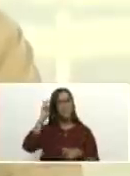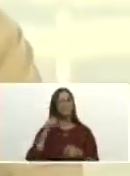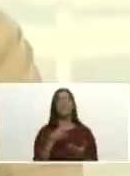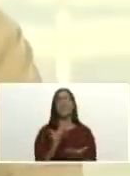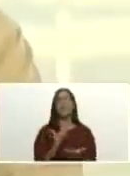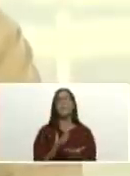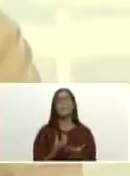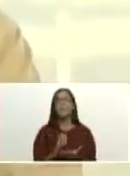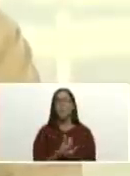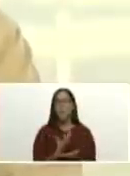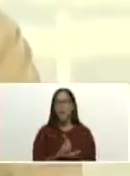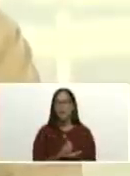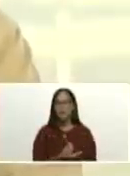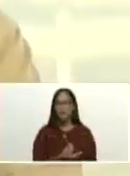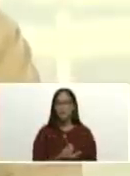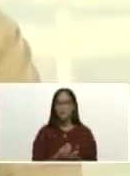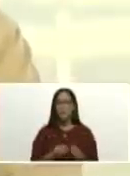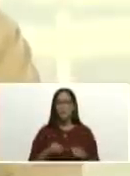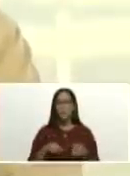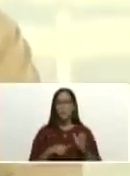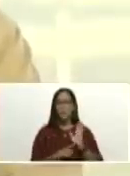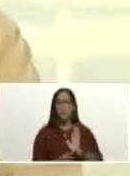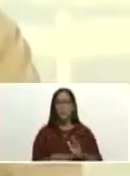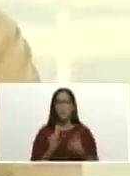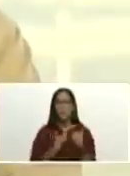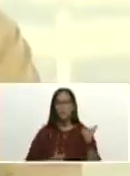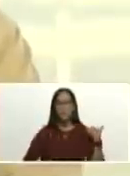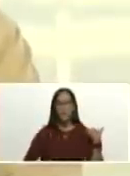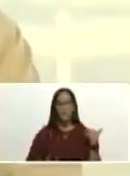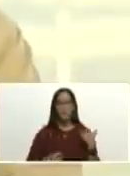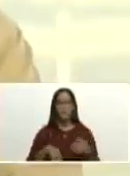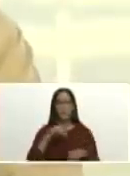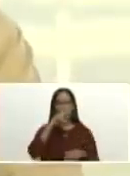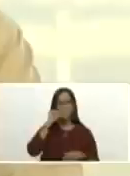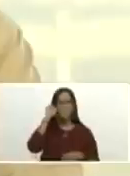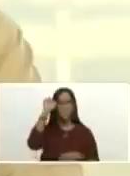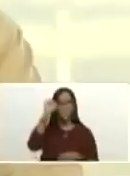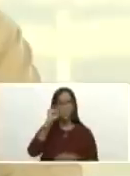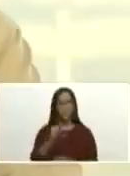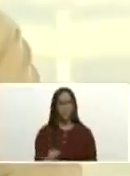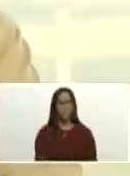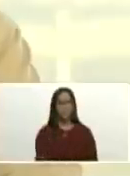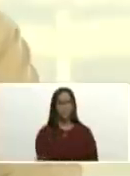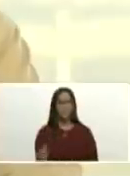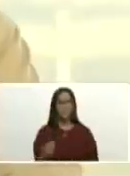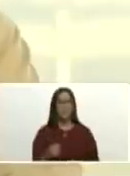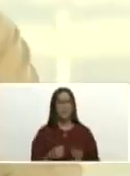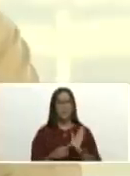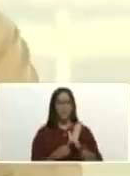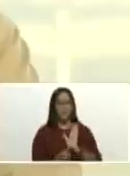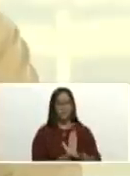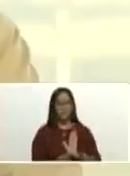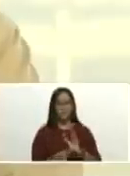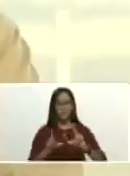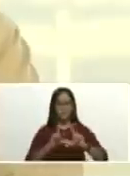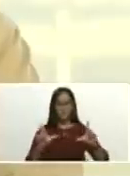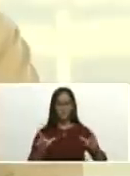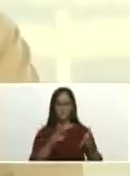Monagas por parte del presidente obrero Nicolás Maduro Moros. Y dice así el